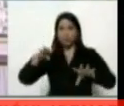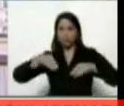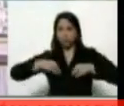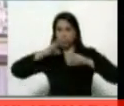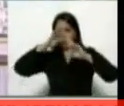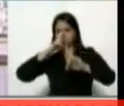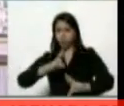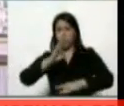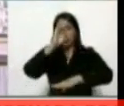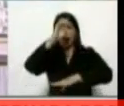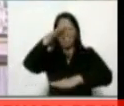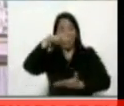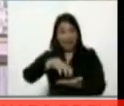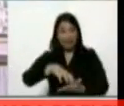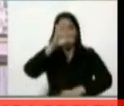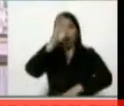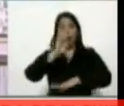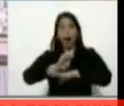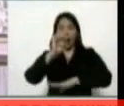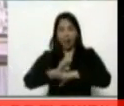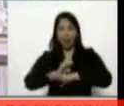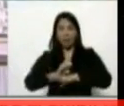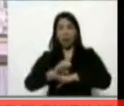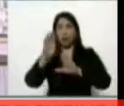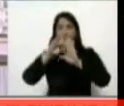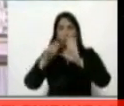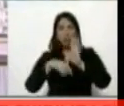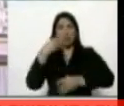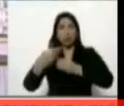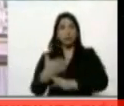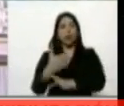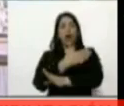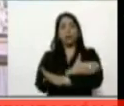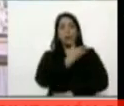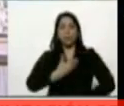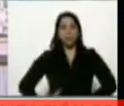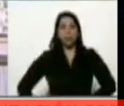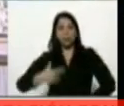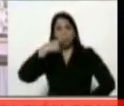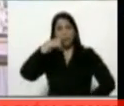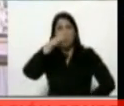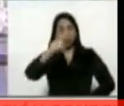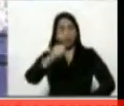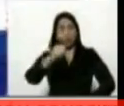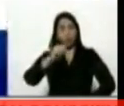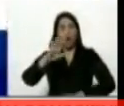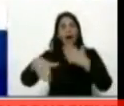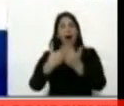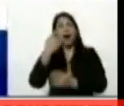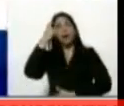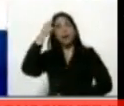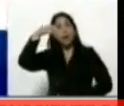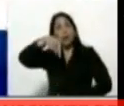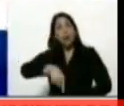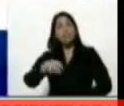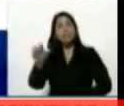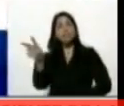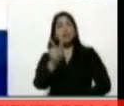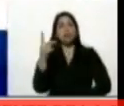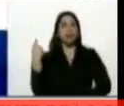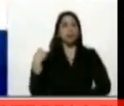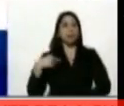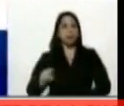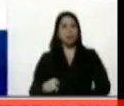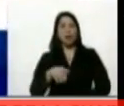este espacio, estos 2 años de licencia para la revolución. La revolución lo sabe, y la revolución sabe una cosa que es muy importante, que política